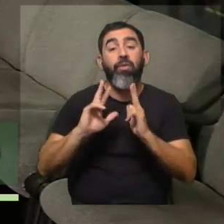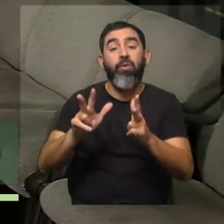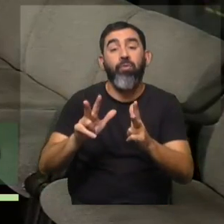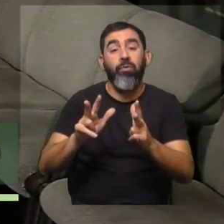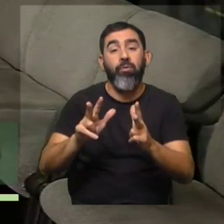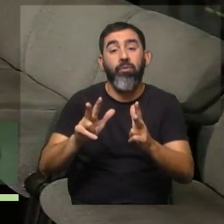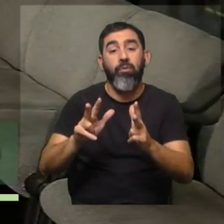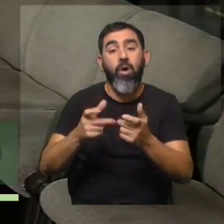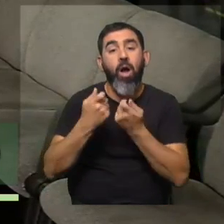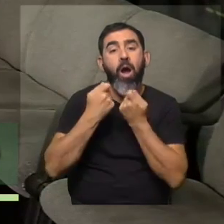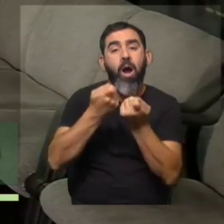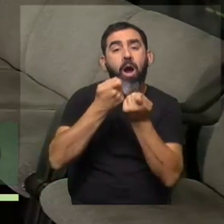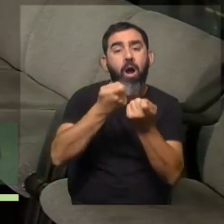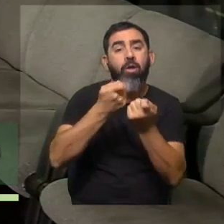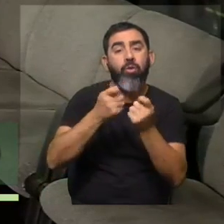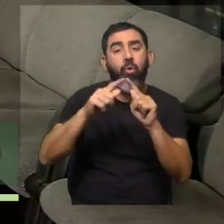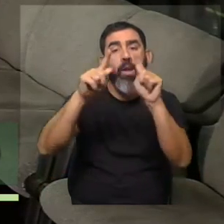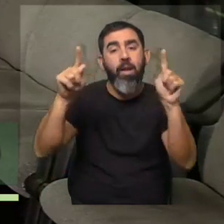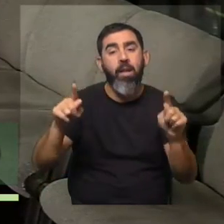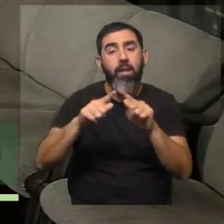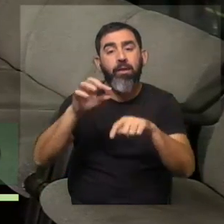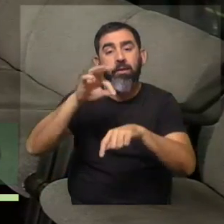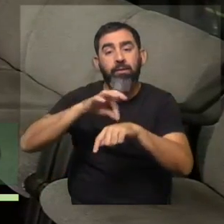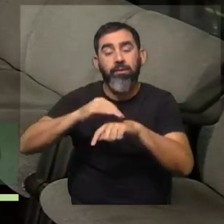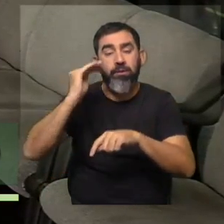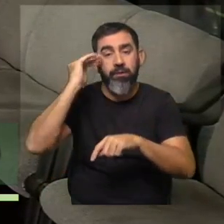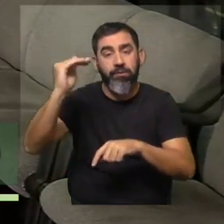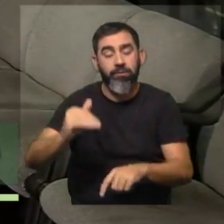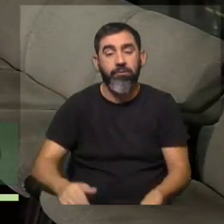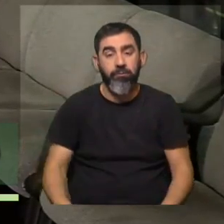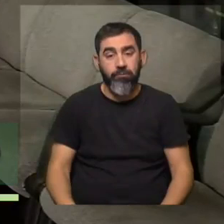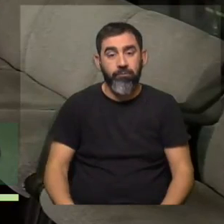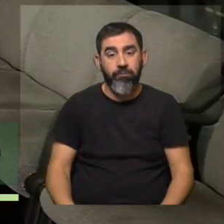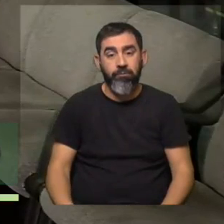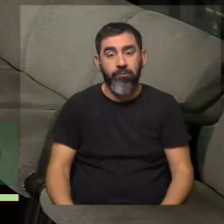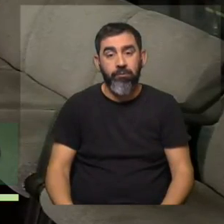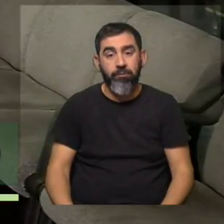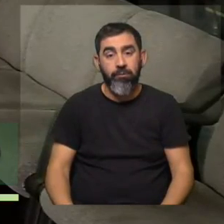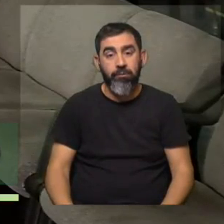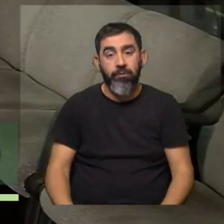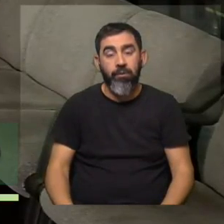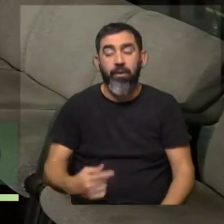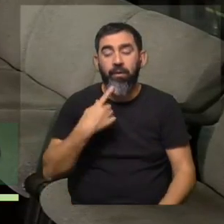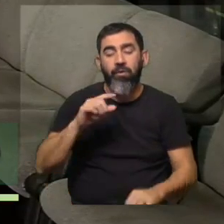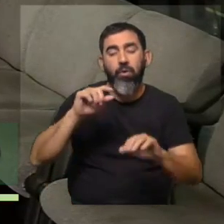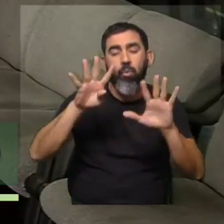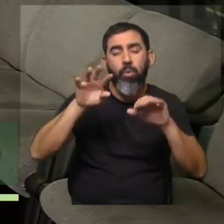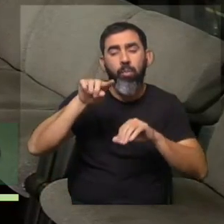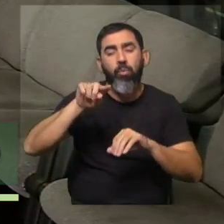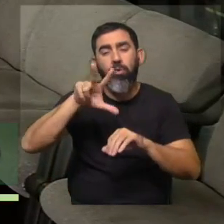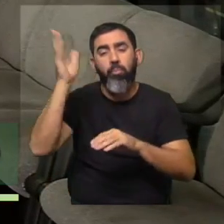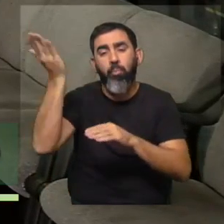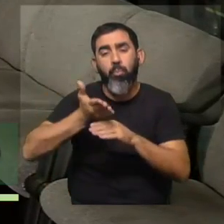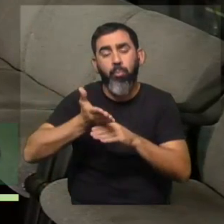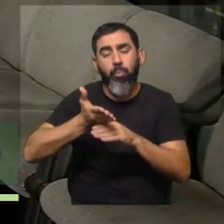lo que son los gastos por la licencia médica de los docentes dijo que si esto se encuentran en el entorno de 9,3%